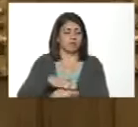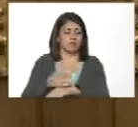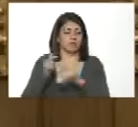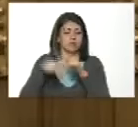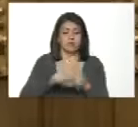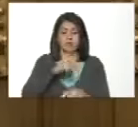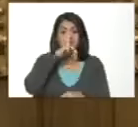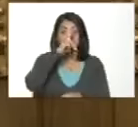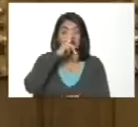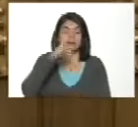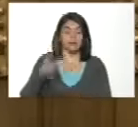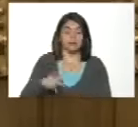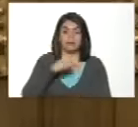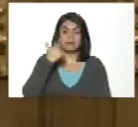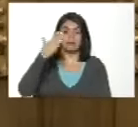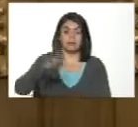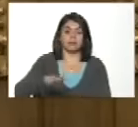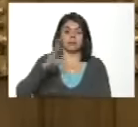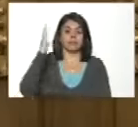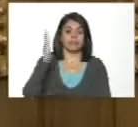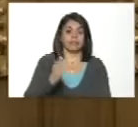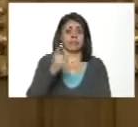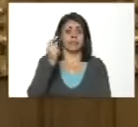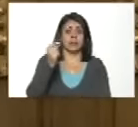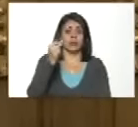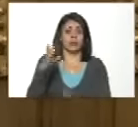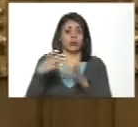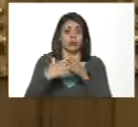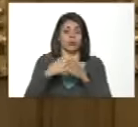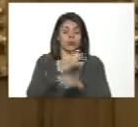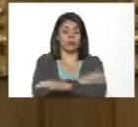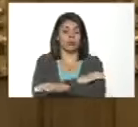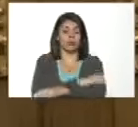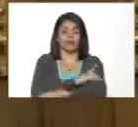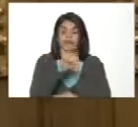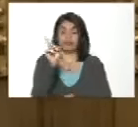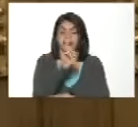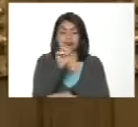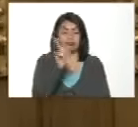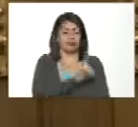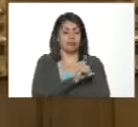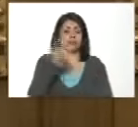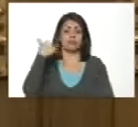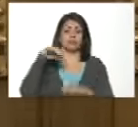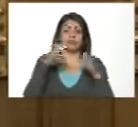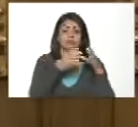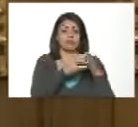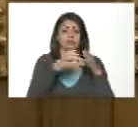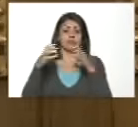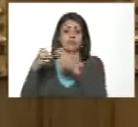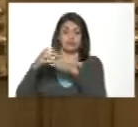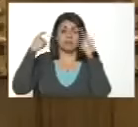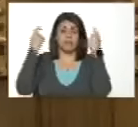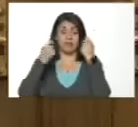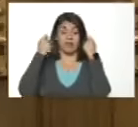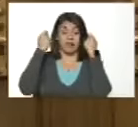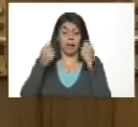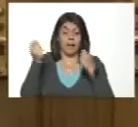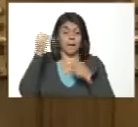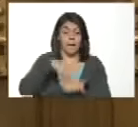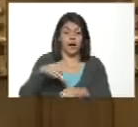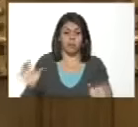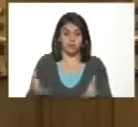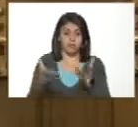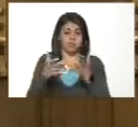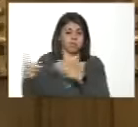Ese terrible crimen no recibió condena de ningún sector de la oposición. Al contrario, sectores opositores promovieron ese